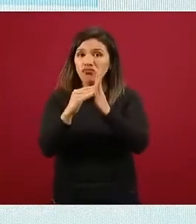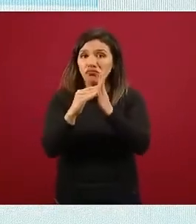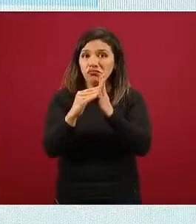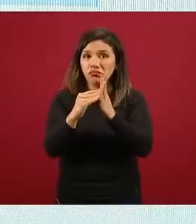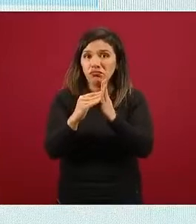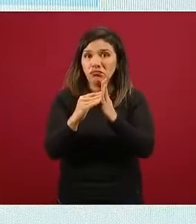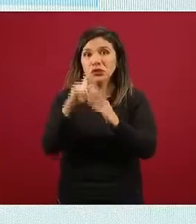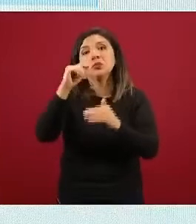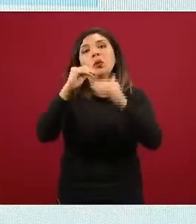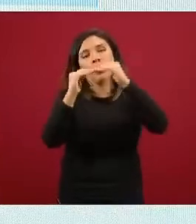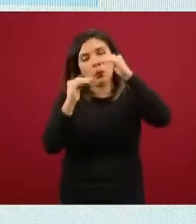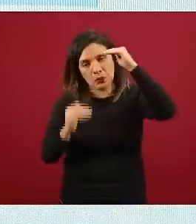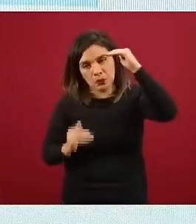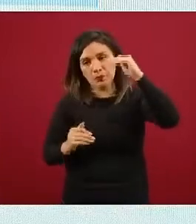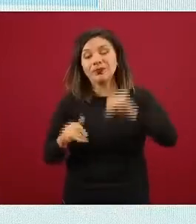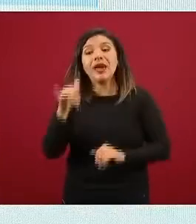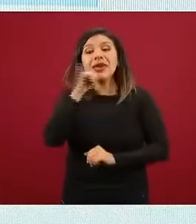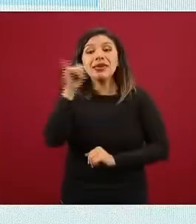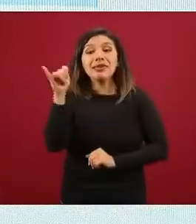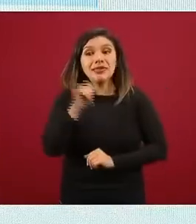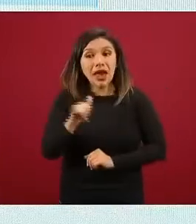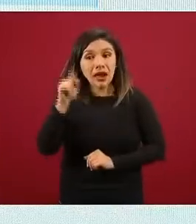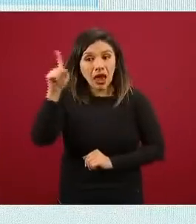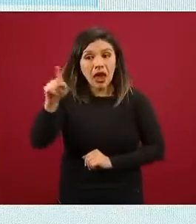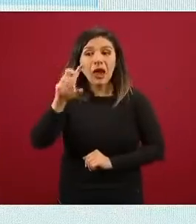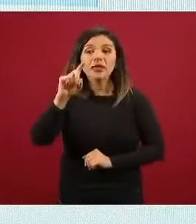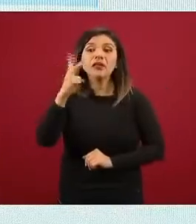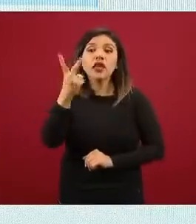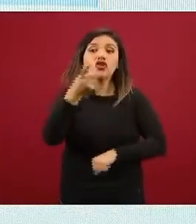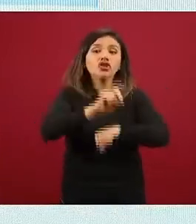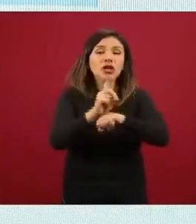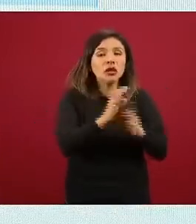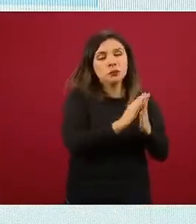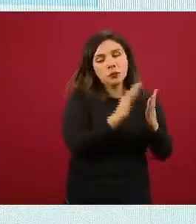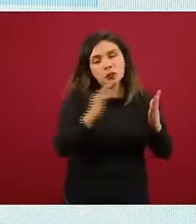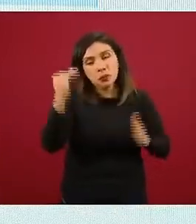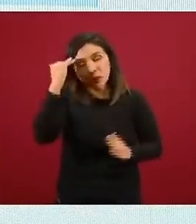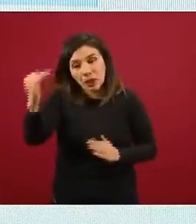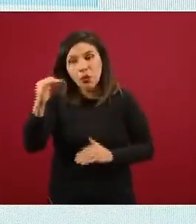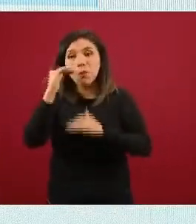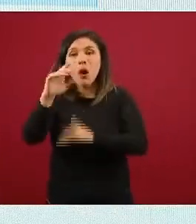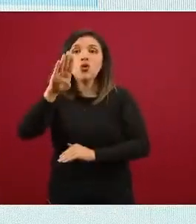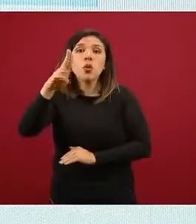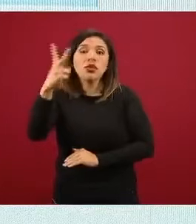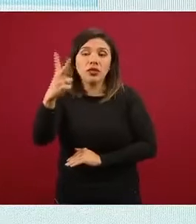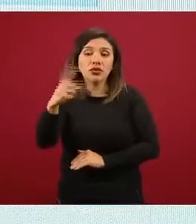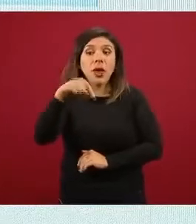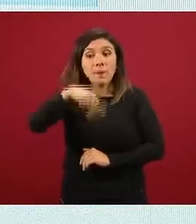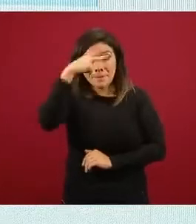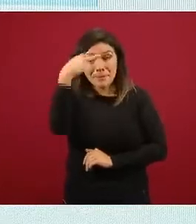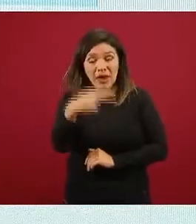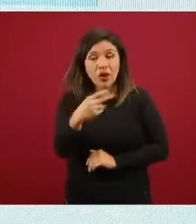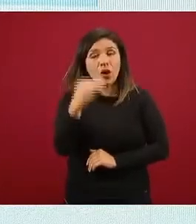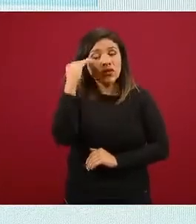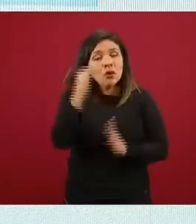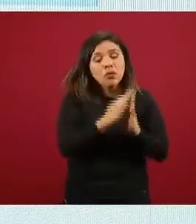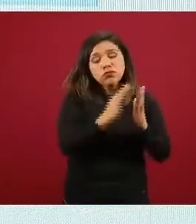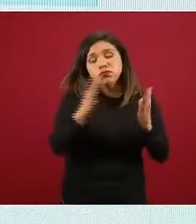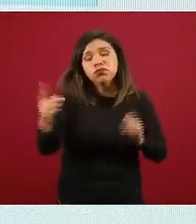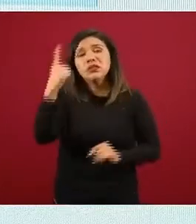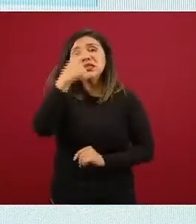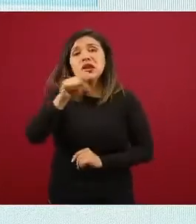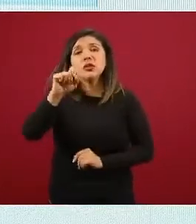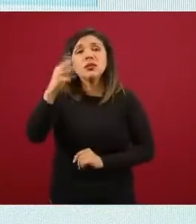a disminuir la curva. Italia tardó 32 días y llegó a 92, y México tardó